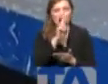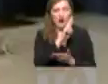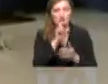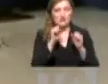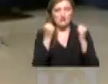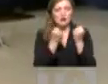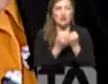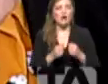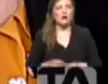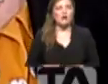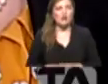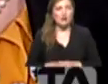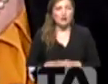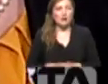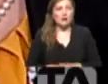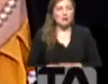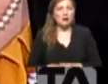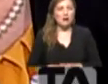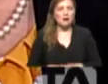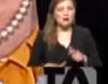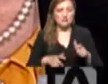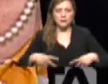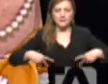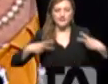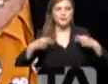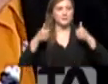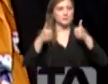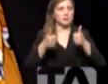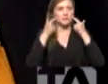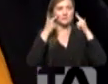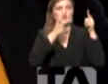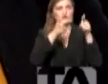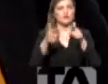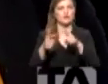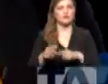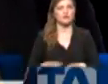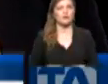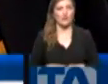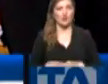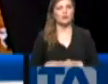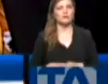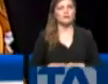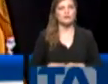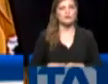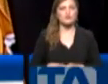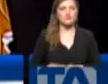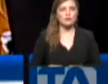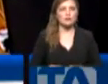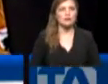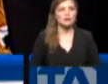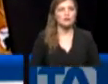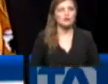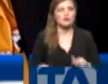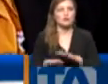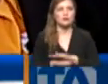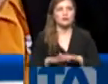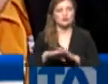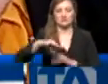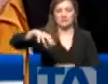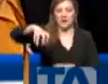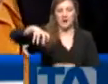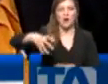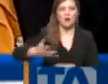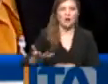rehabilitación social. Velar por el buen vivir de los privados de libertad bajo la dotación de lo más básico que es el agua